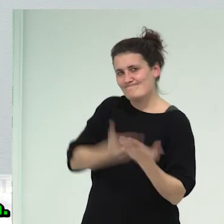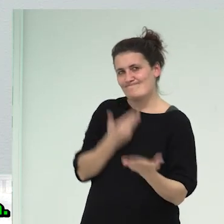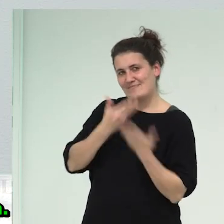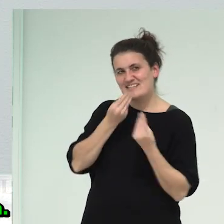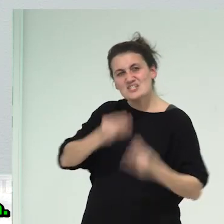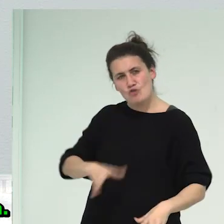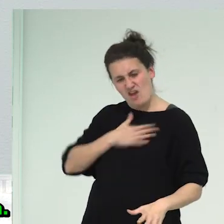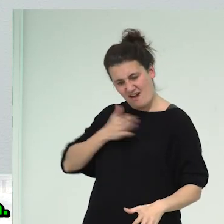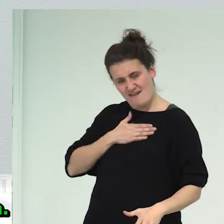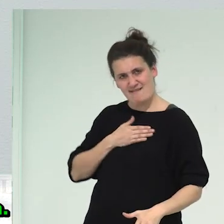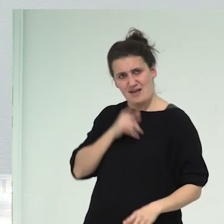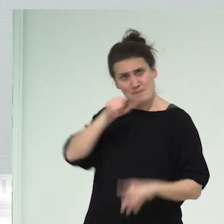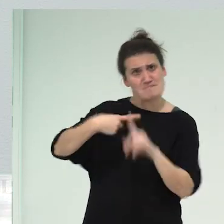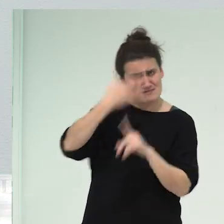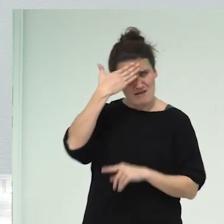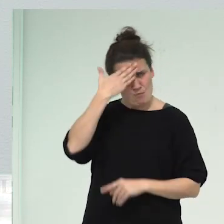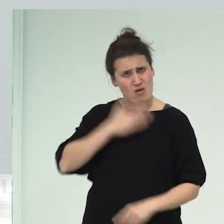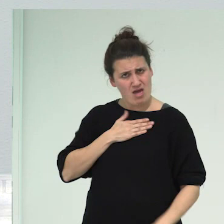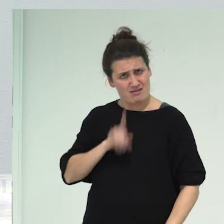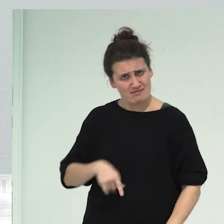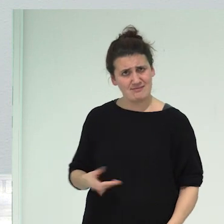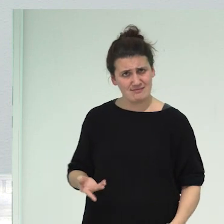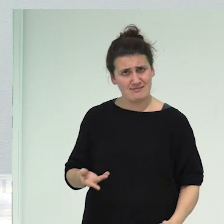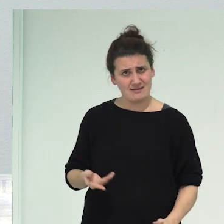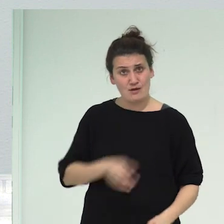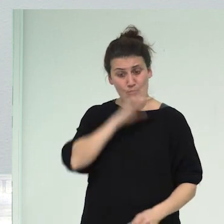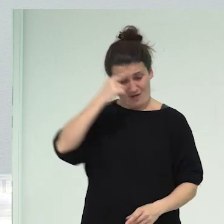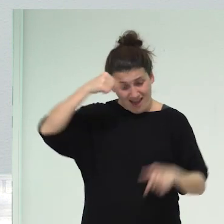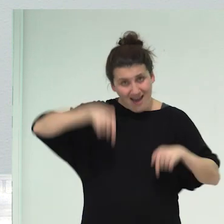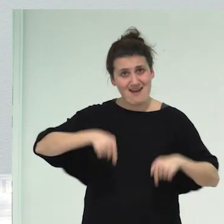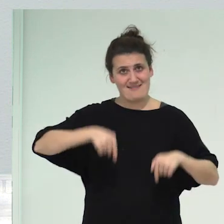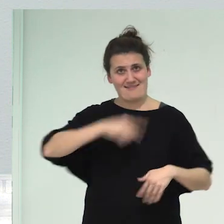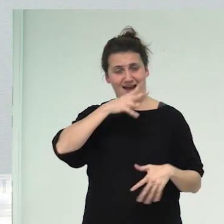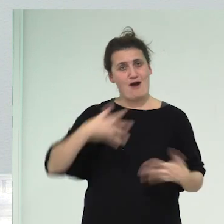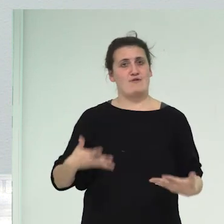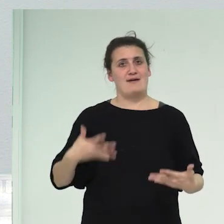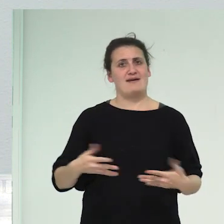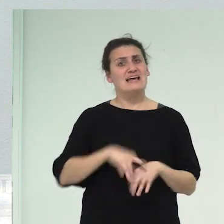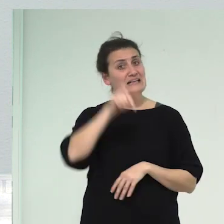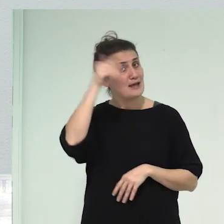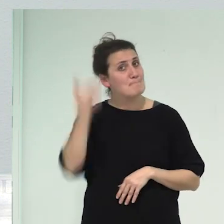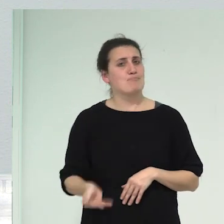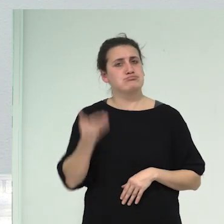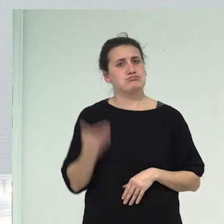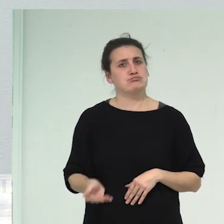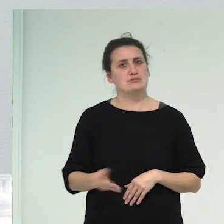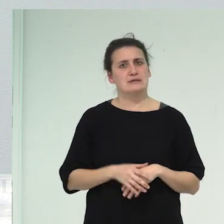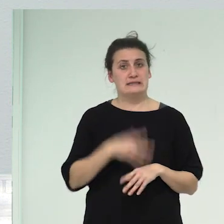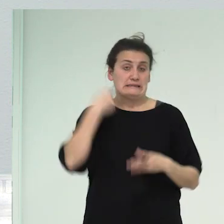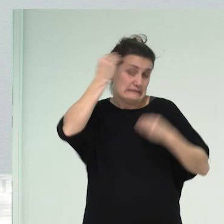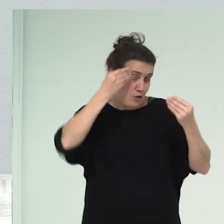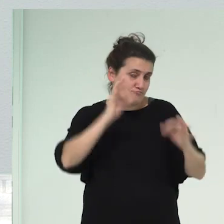historia y nuestra memoria, porque estamos aquí y eso es importante. Creo yo